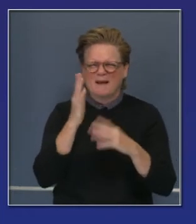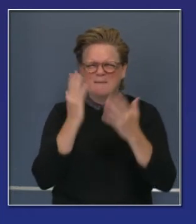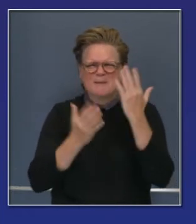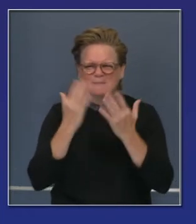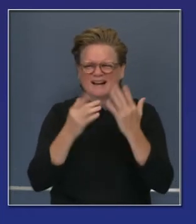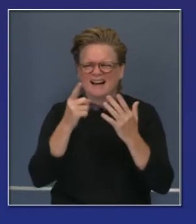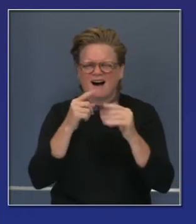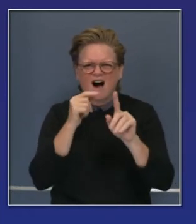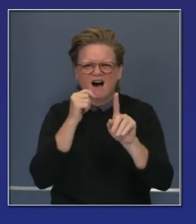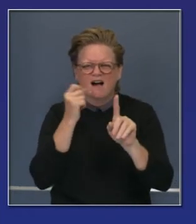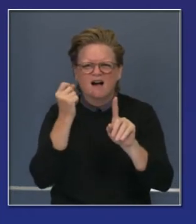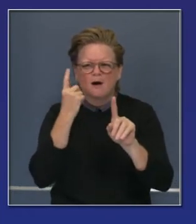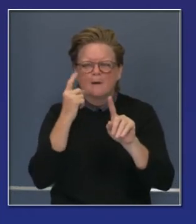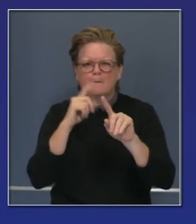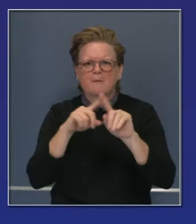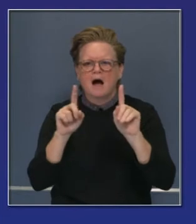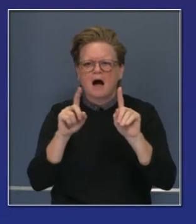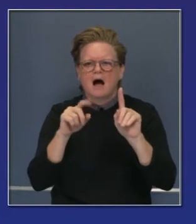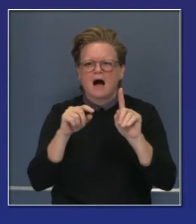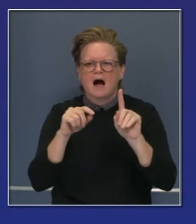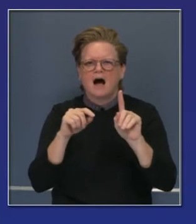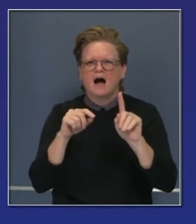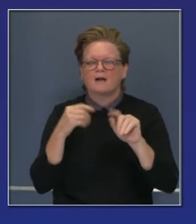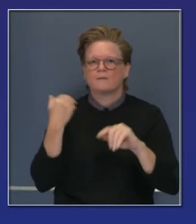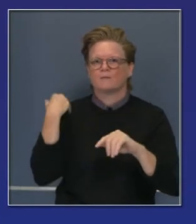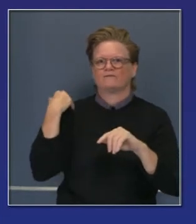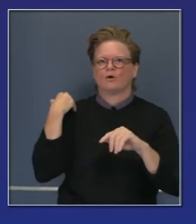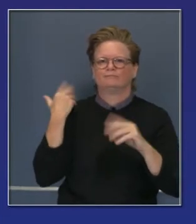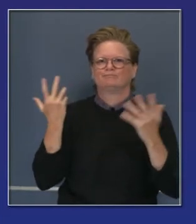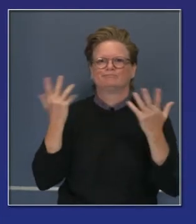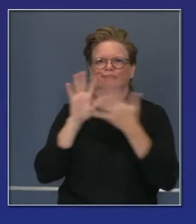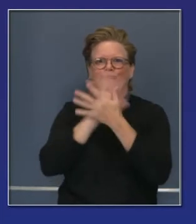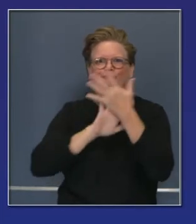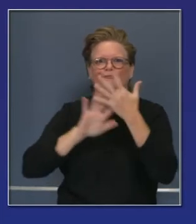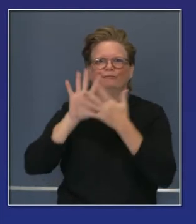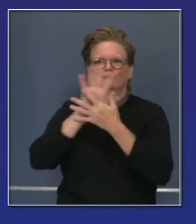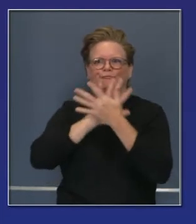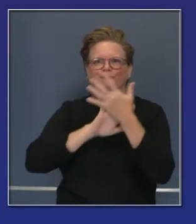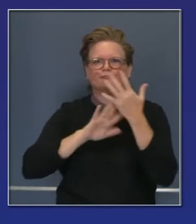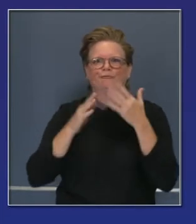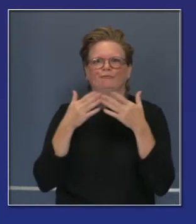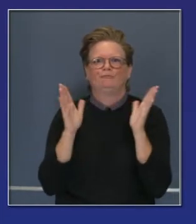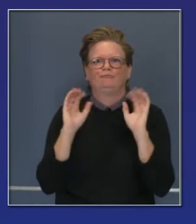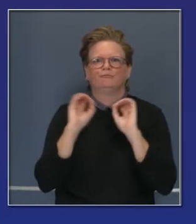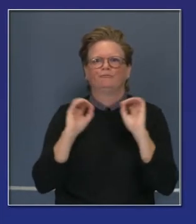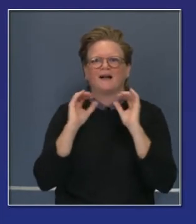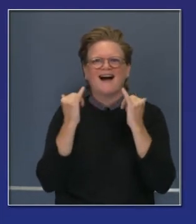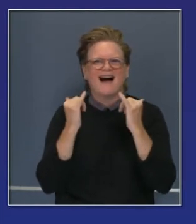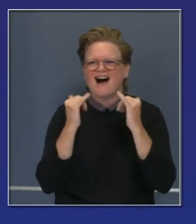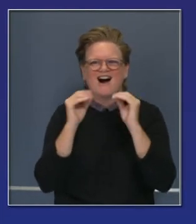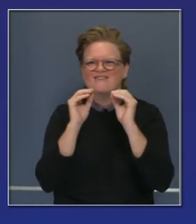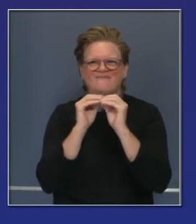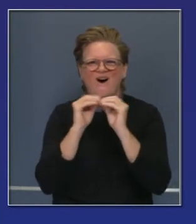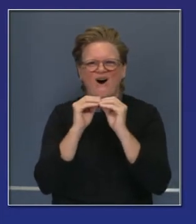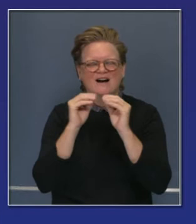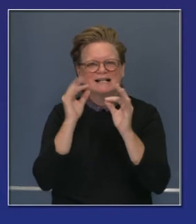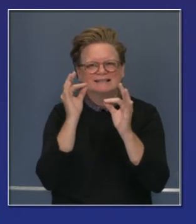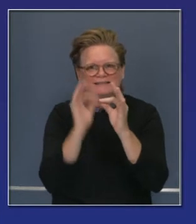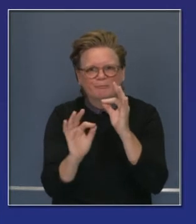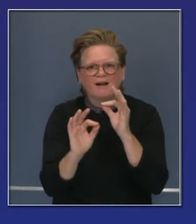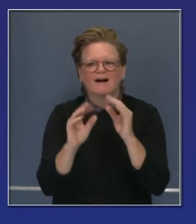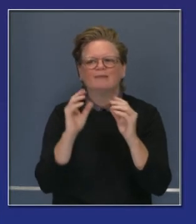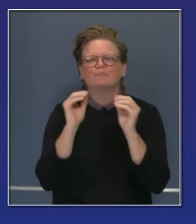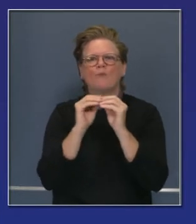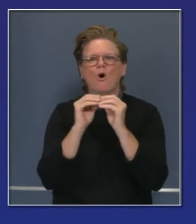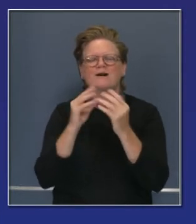Tal vez no sea tan fácil para comprender como la vieja lista de monitoreo, pero el propósito, el énfasis en esto, nos parece